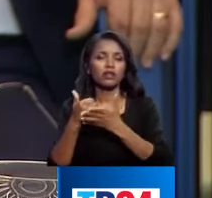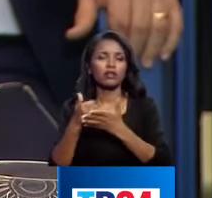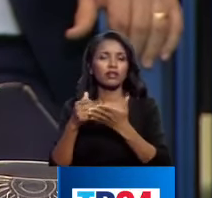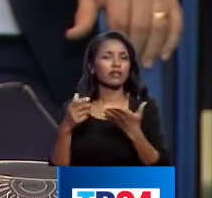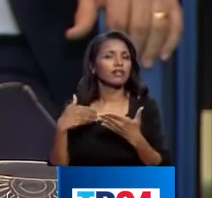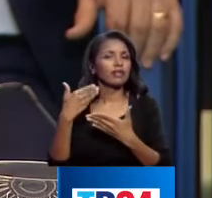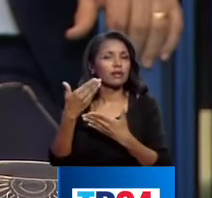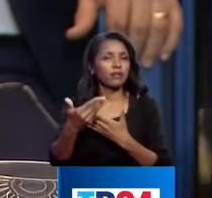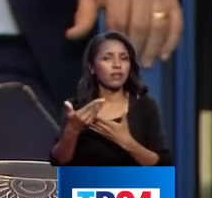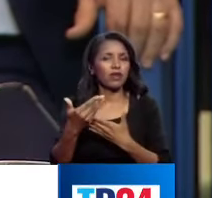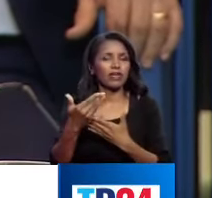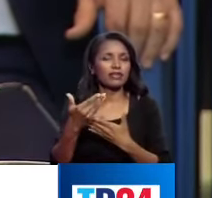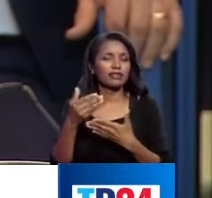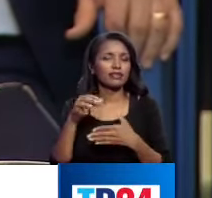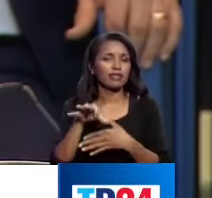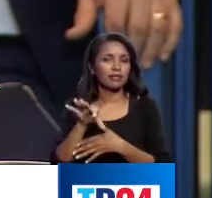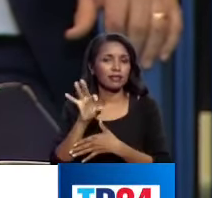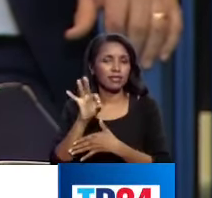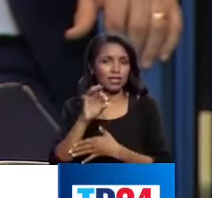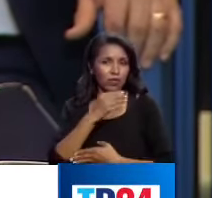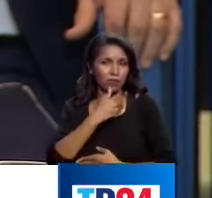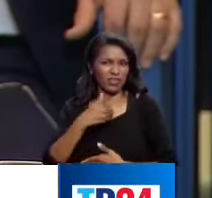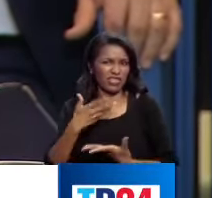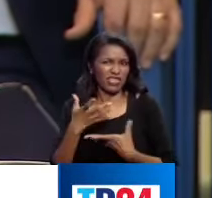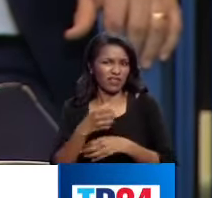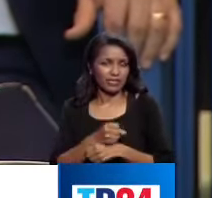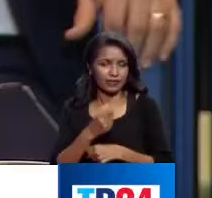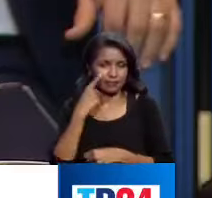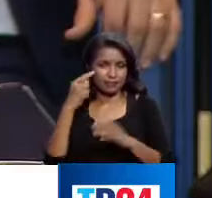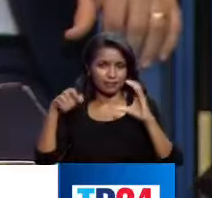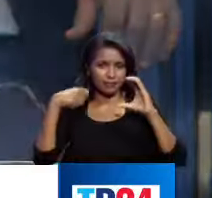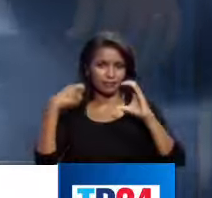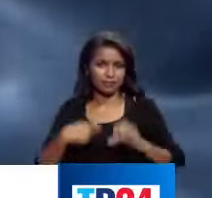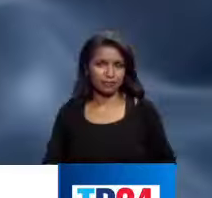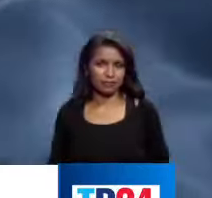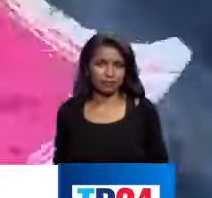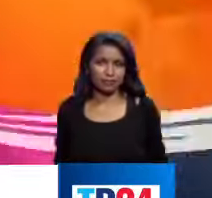el próximo mandatario al respecto? Veamos más en el siguiente video.